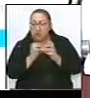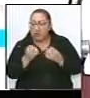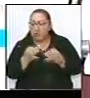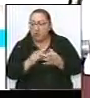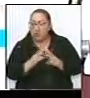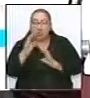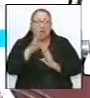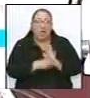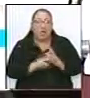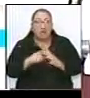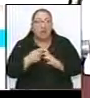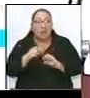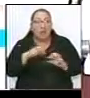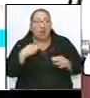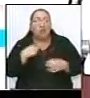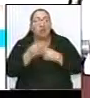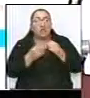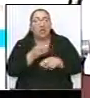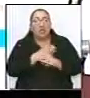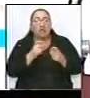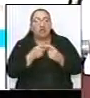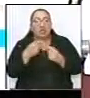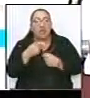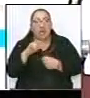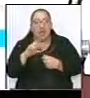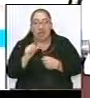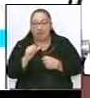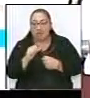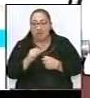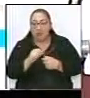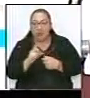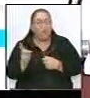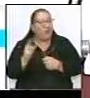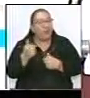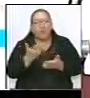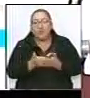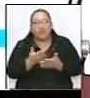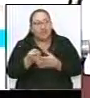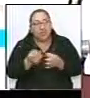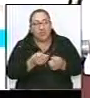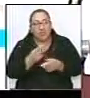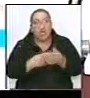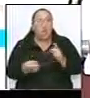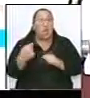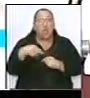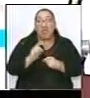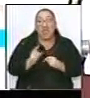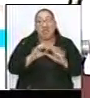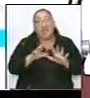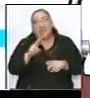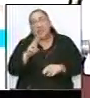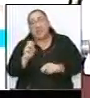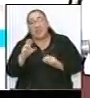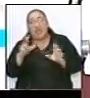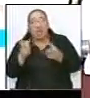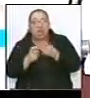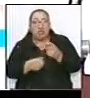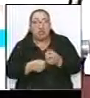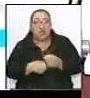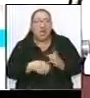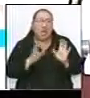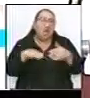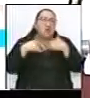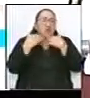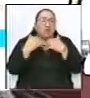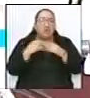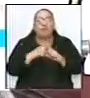iniciamos el pleno, yo creo que, como lo mencionó la congresista Glave, creo que no es un buen sustento decir que porque no vienen 10, 20, 30 congresistas. Hace un rato